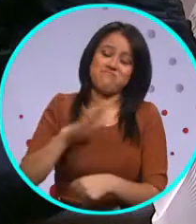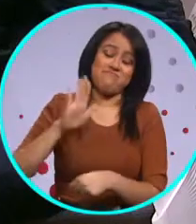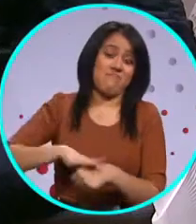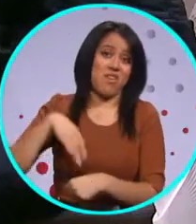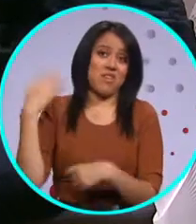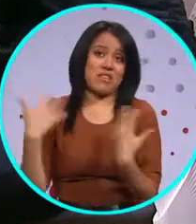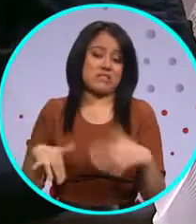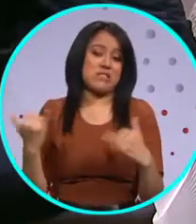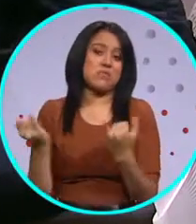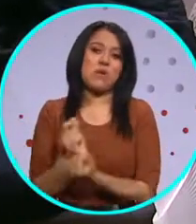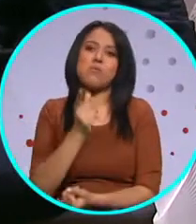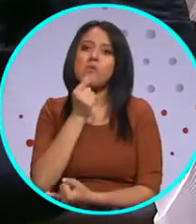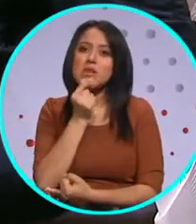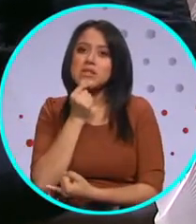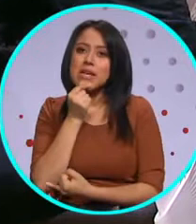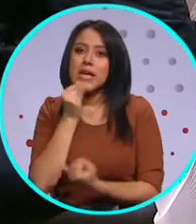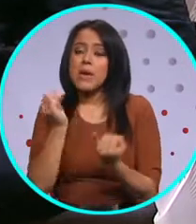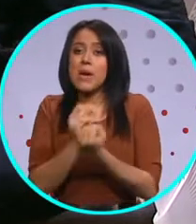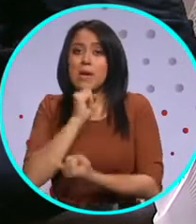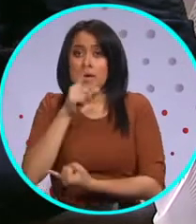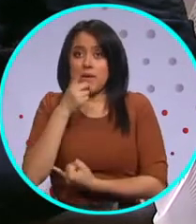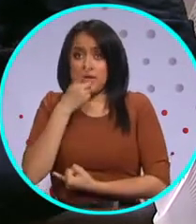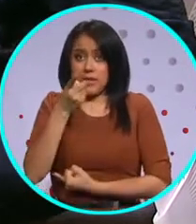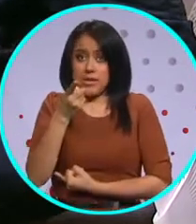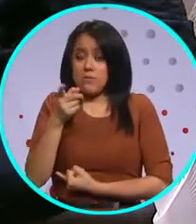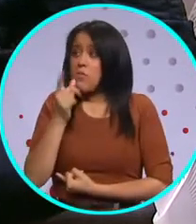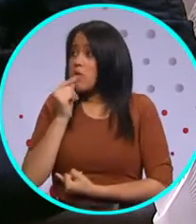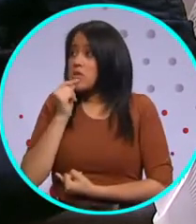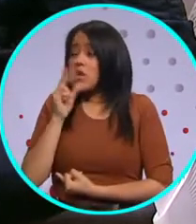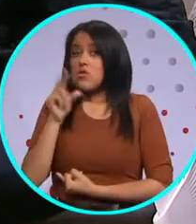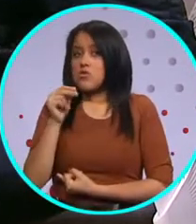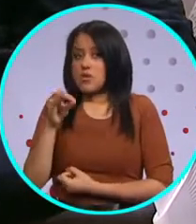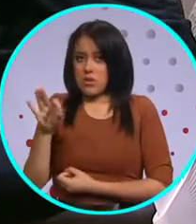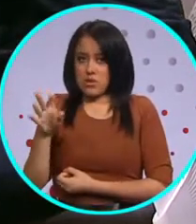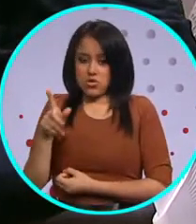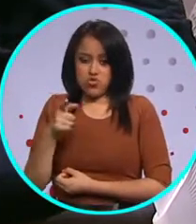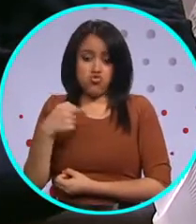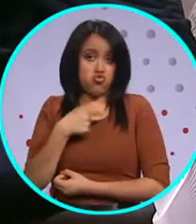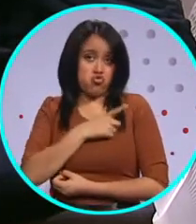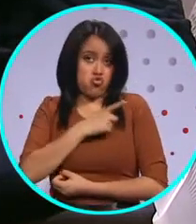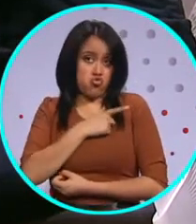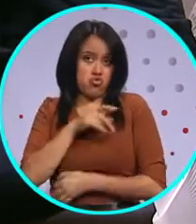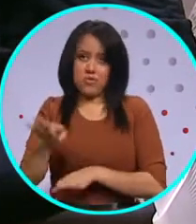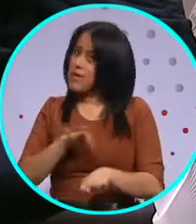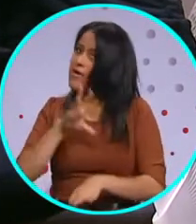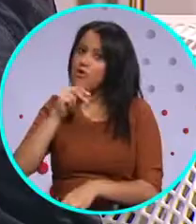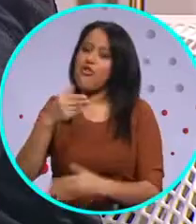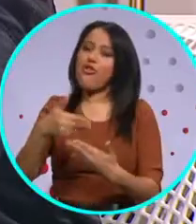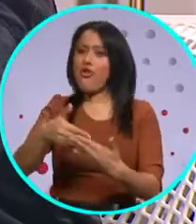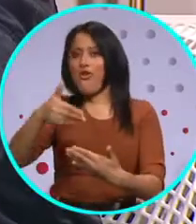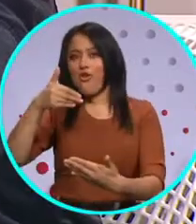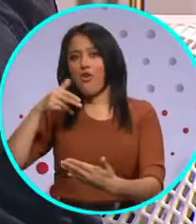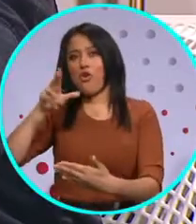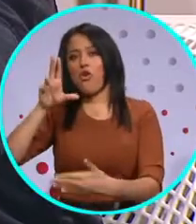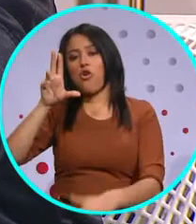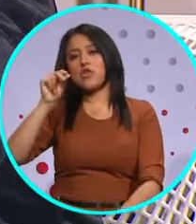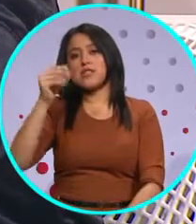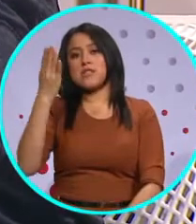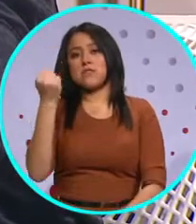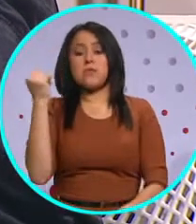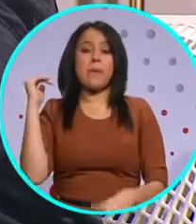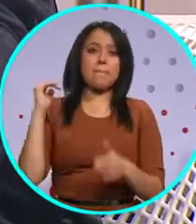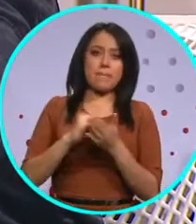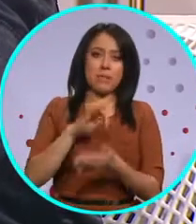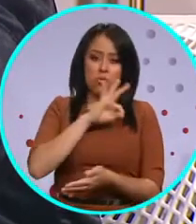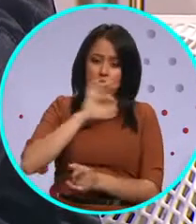pero la policía también el mensaje para la delincuencia es que el policía ya no trabaja solo sino que atrás de cada publicidad hay otros 89 mil que le